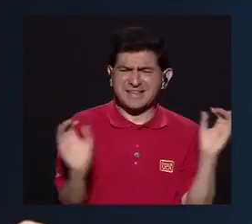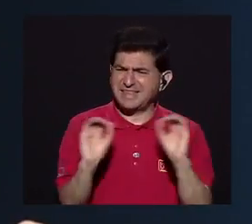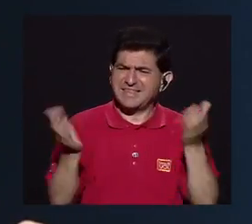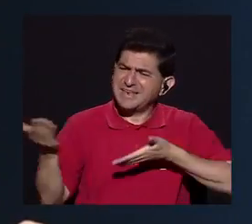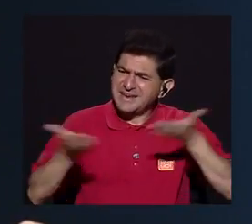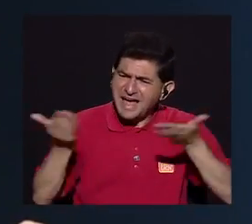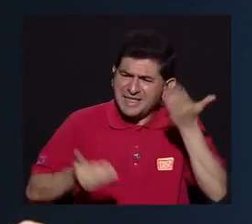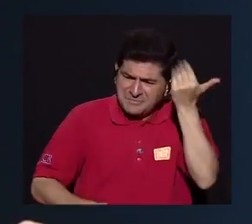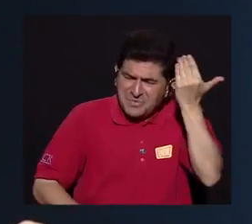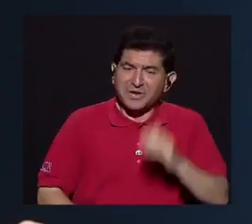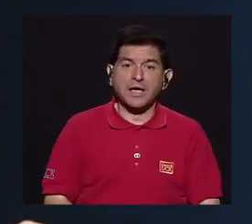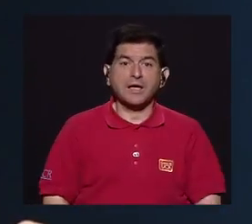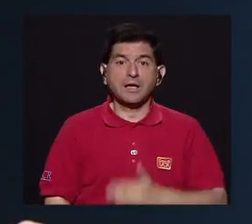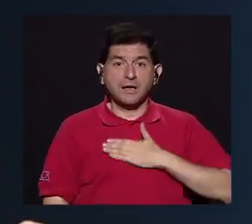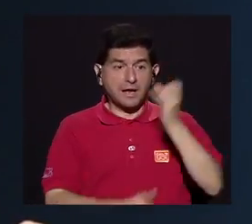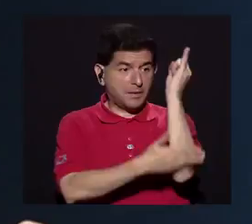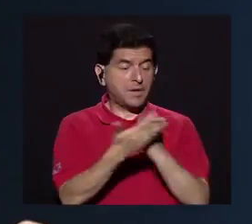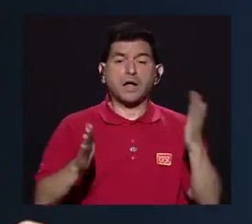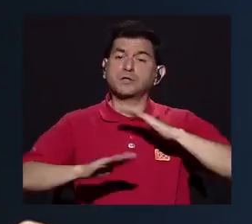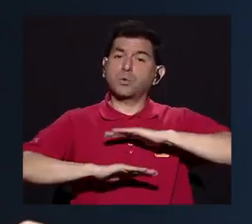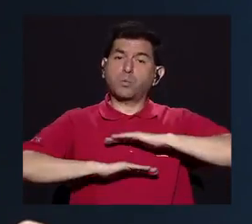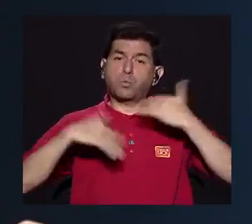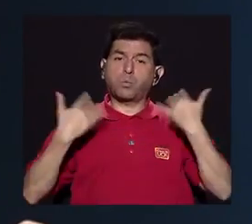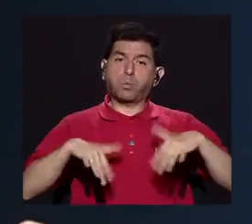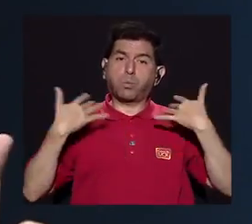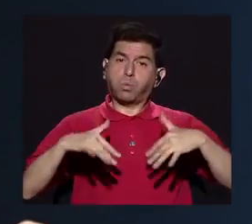nada. Y el arte me ha dado grandes satisfacciones.